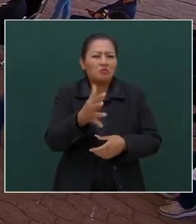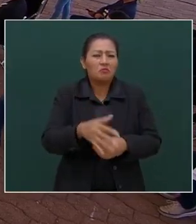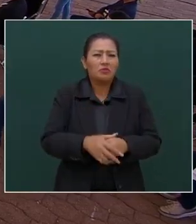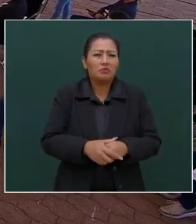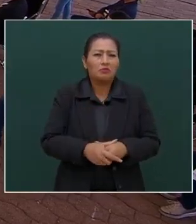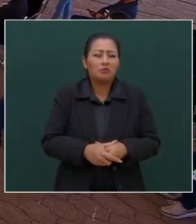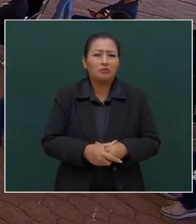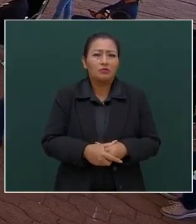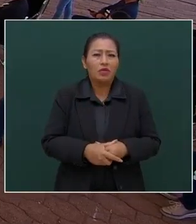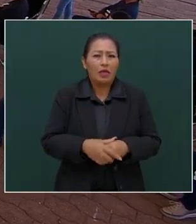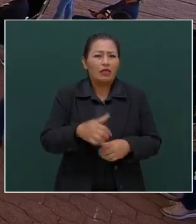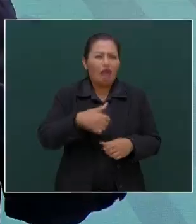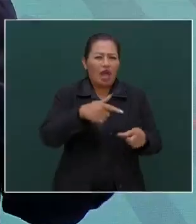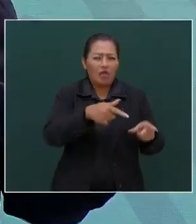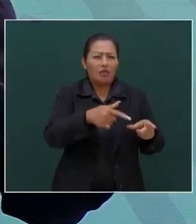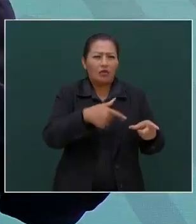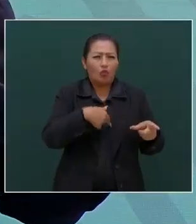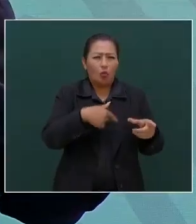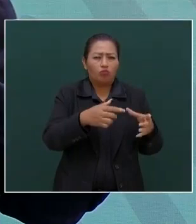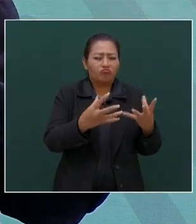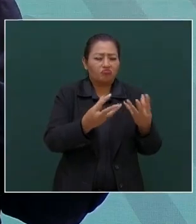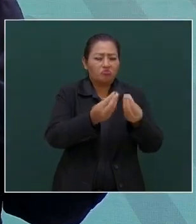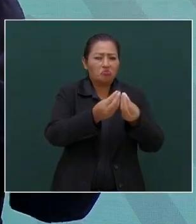de Alfonso